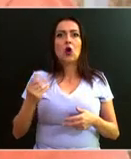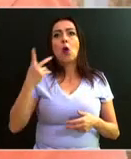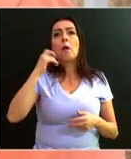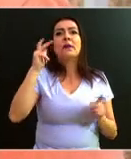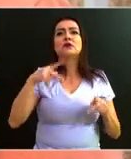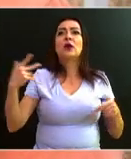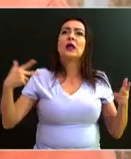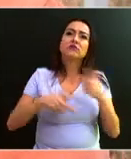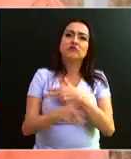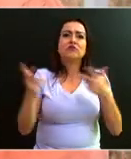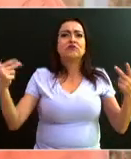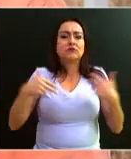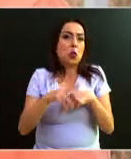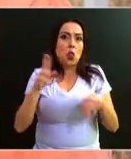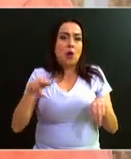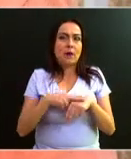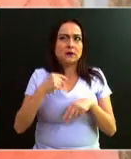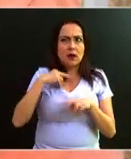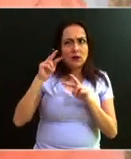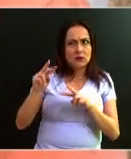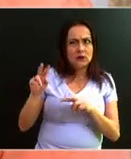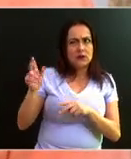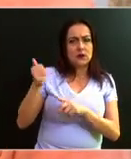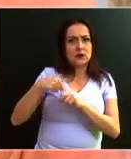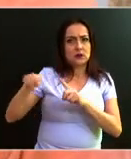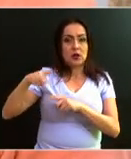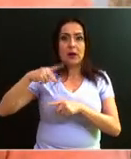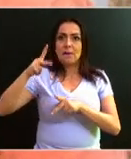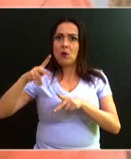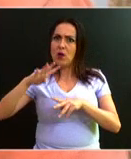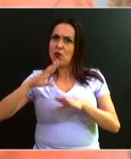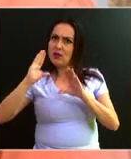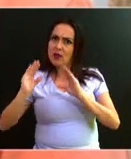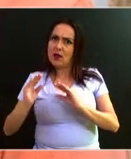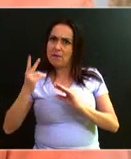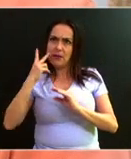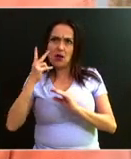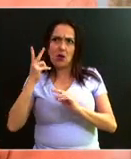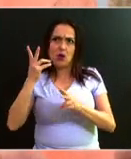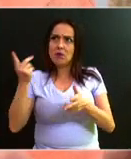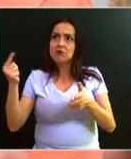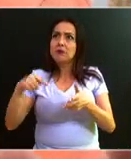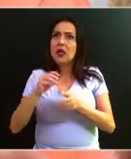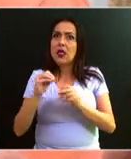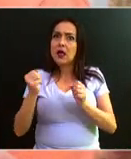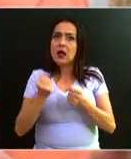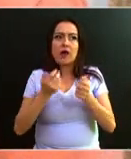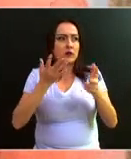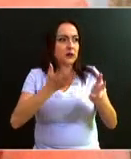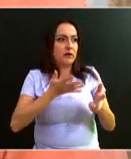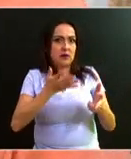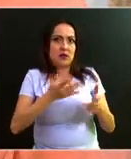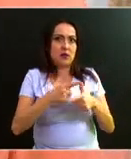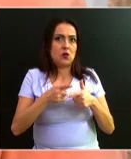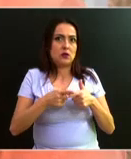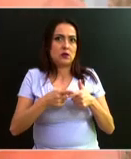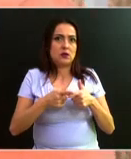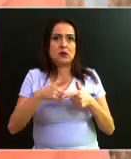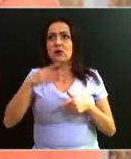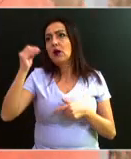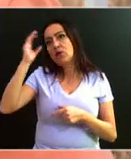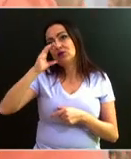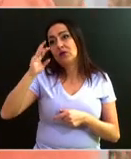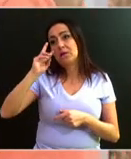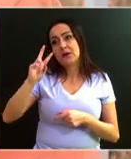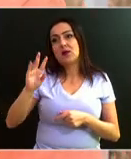sale, entonces ellos controlaron, porque ya ellos, ya las 4 de la tarde de arriba, vieron que el carro no venía, que el carro estaba ahí. Y entonces ya ellos se fueron a buscar y